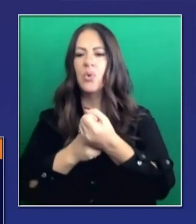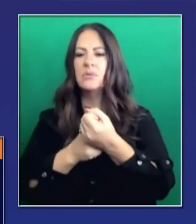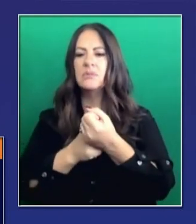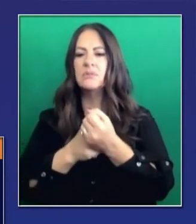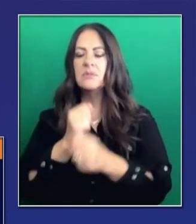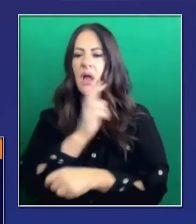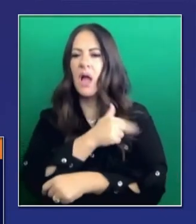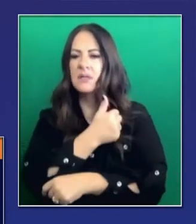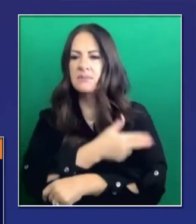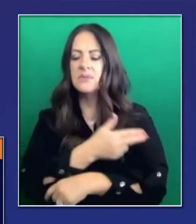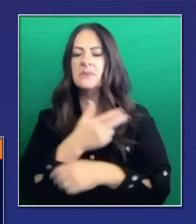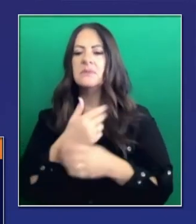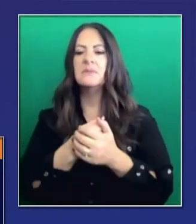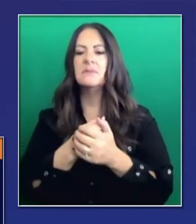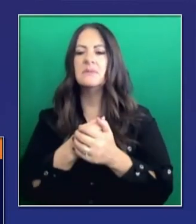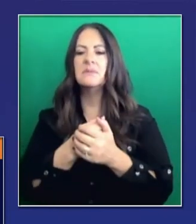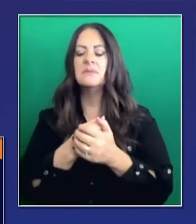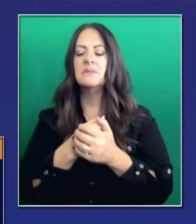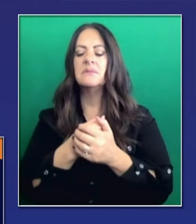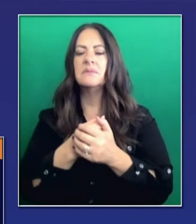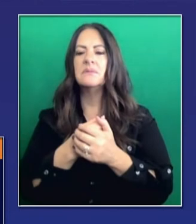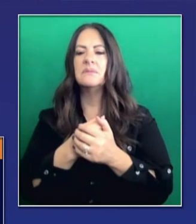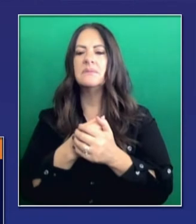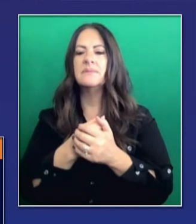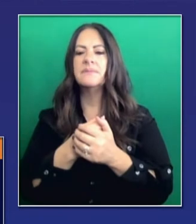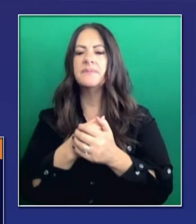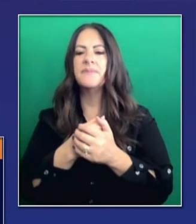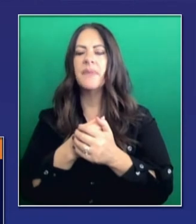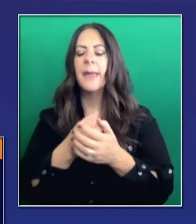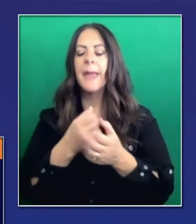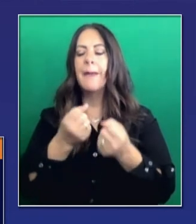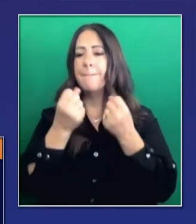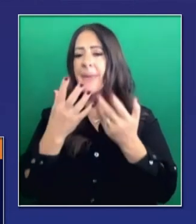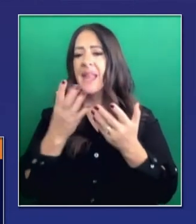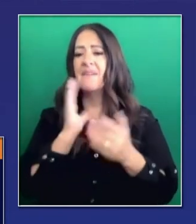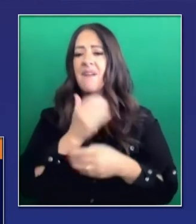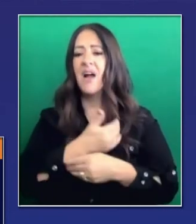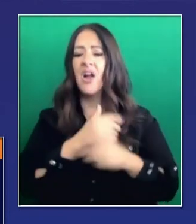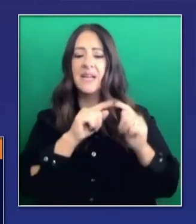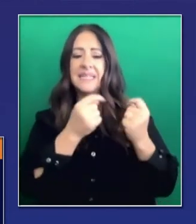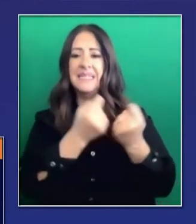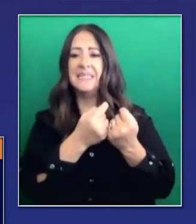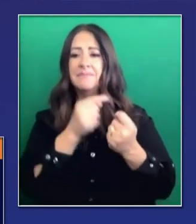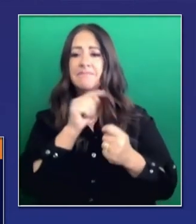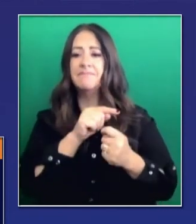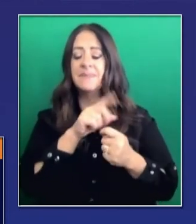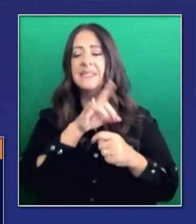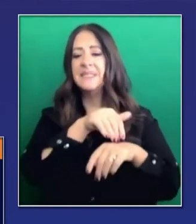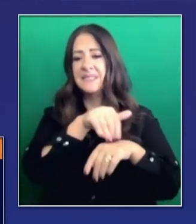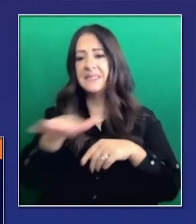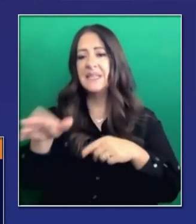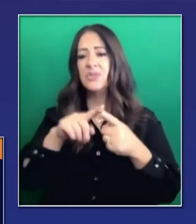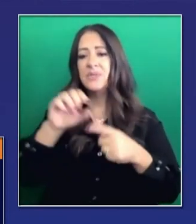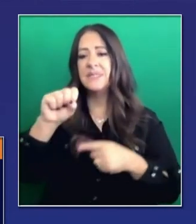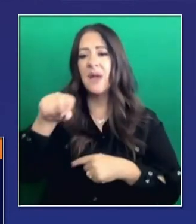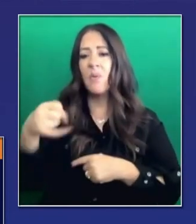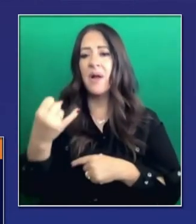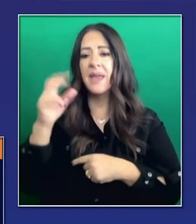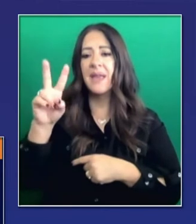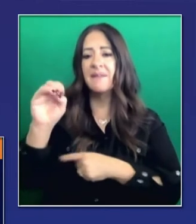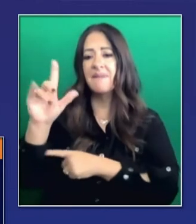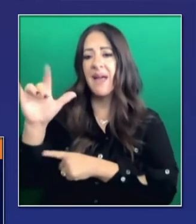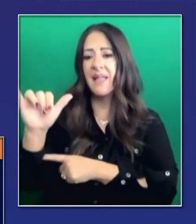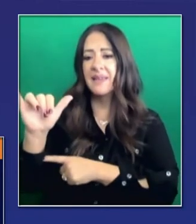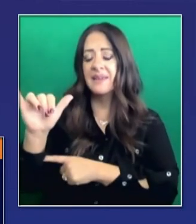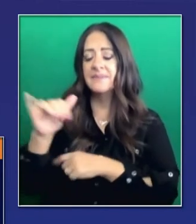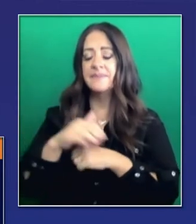estado. Muchas de estas instalaciones se encuentran en el Valle de San Joaquín. De hecho, San Joaquín, en cuanto a